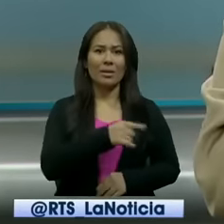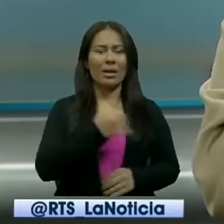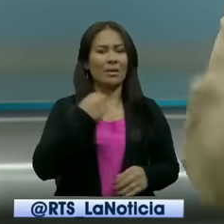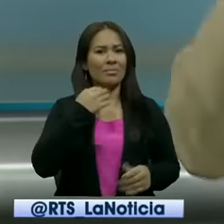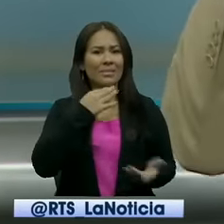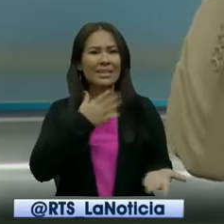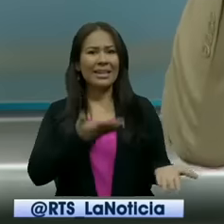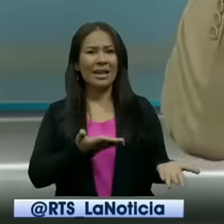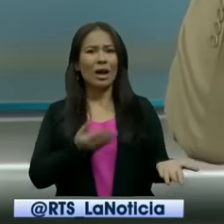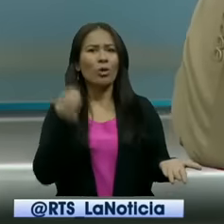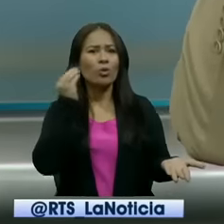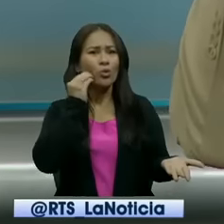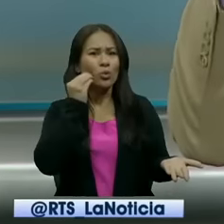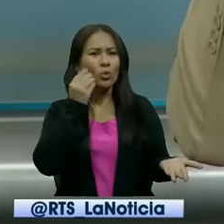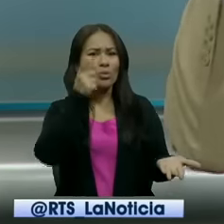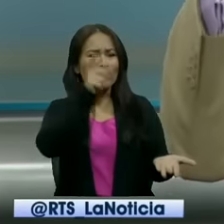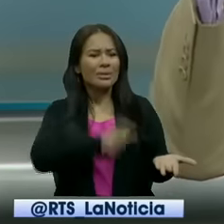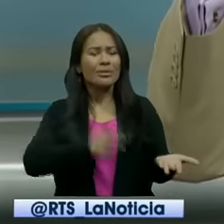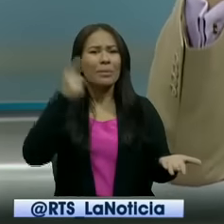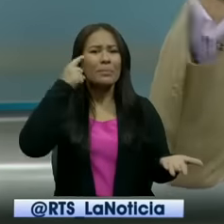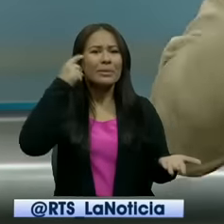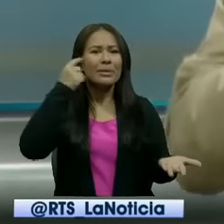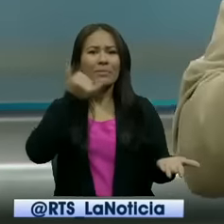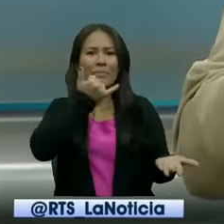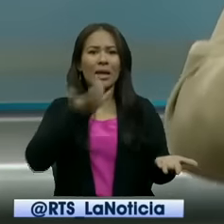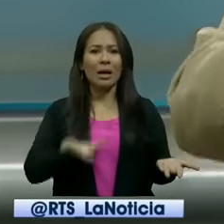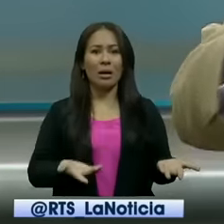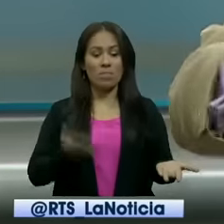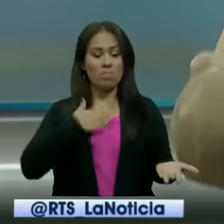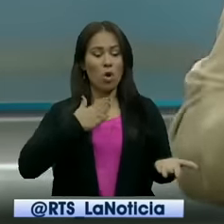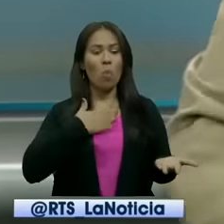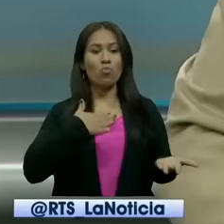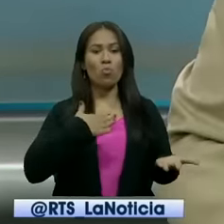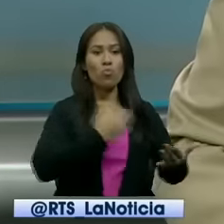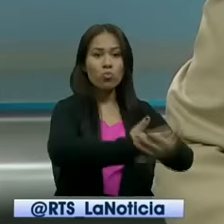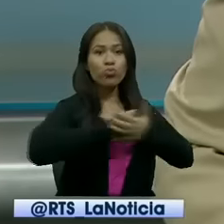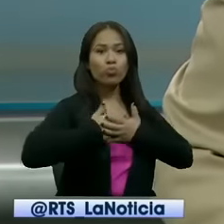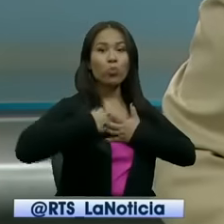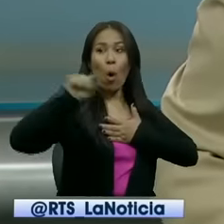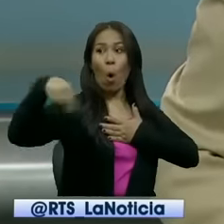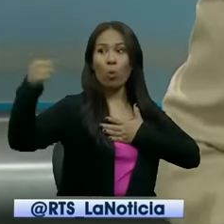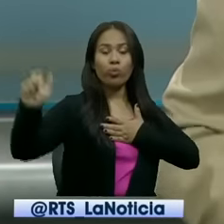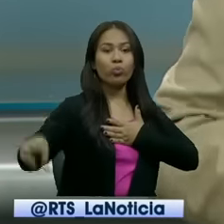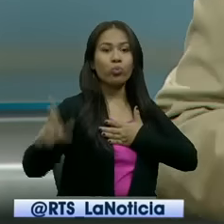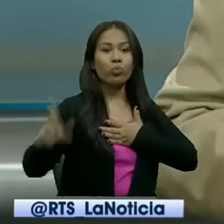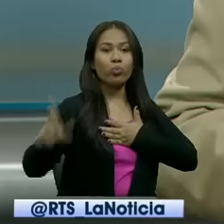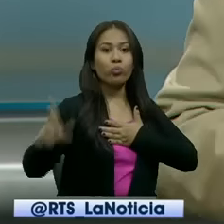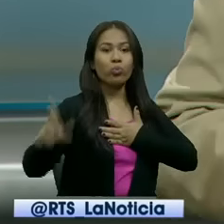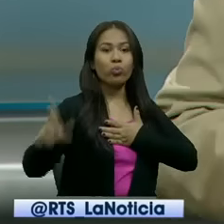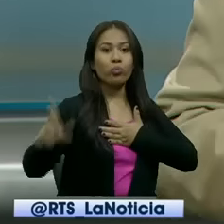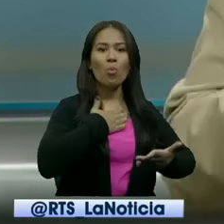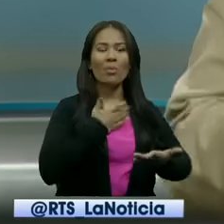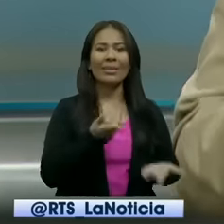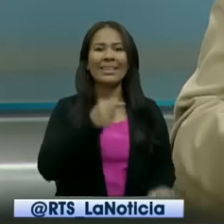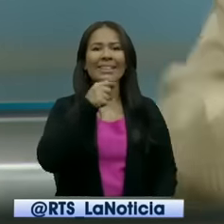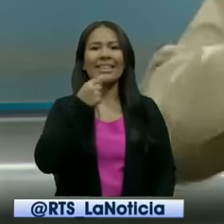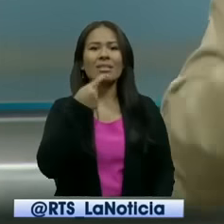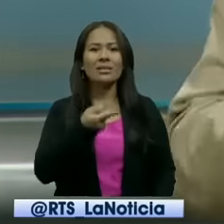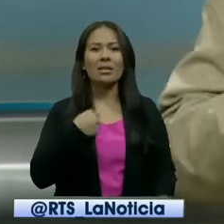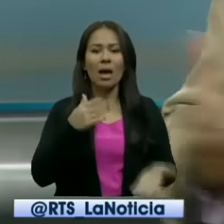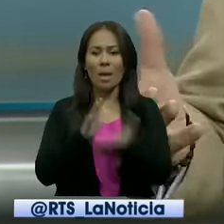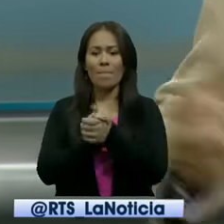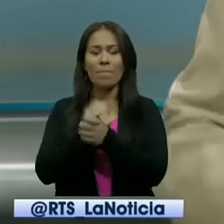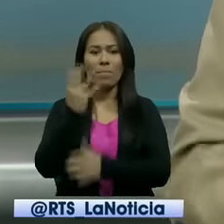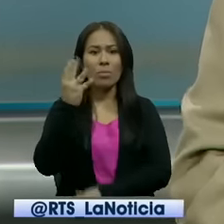decir, estúpida que tienen ciertas personas, que si no eres mía, no eres de nadie. Por favor, ¿quién le ha dicho que la mujer, la esposa de uno, es de